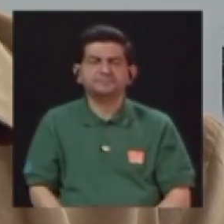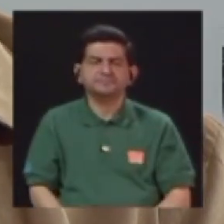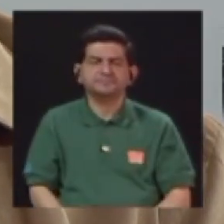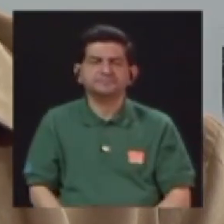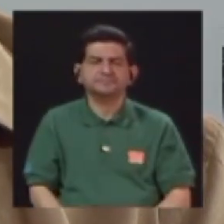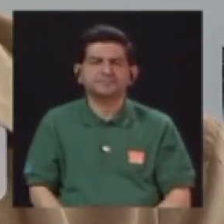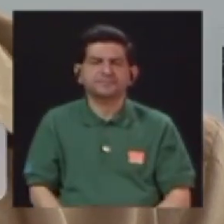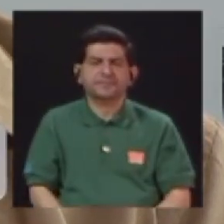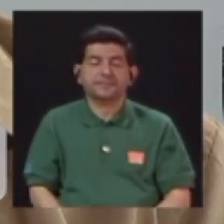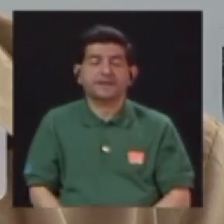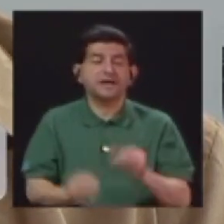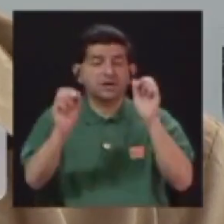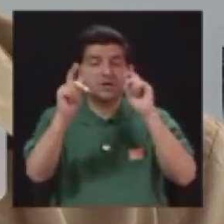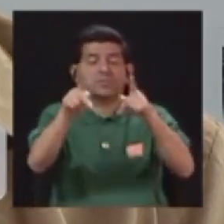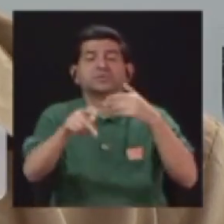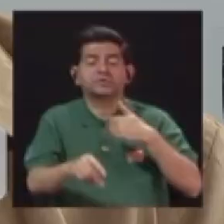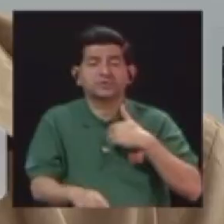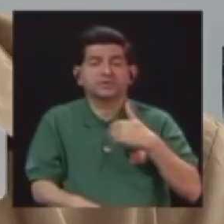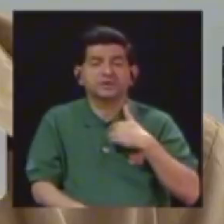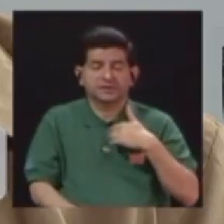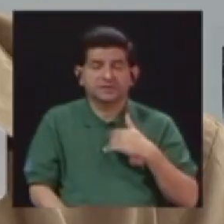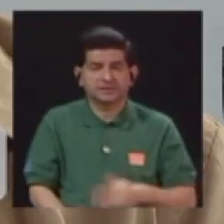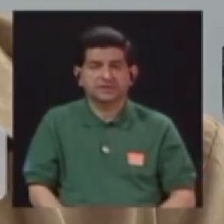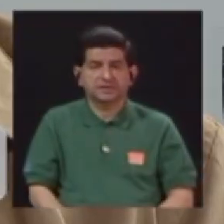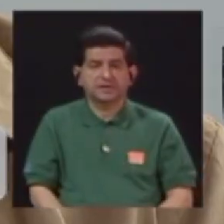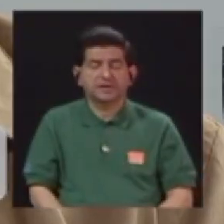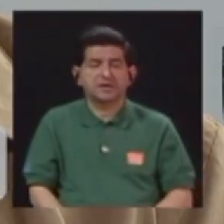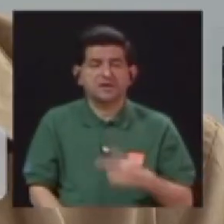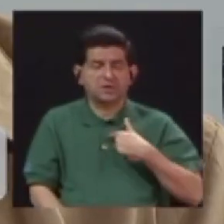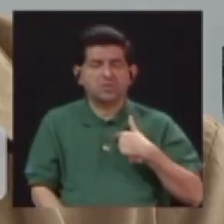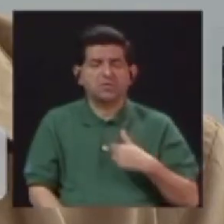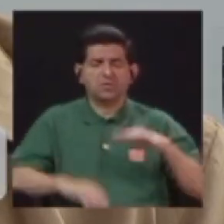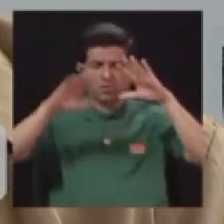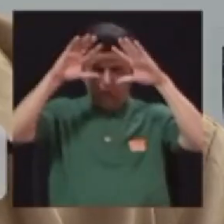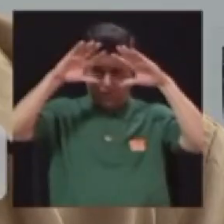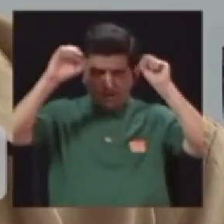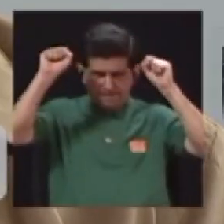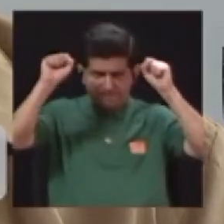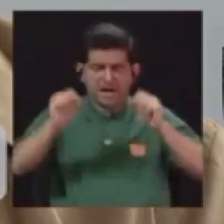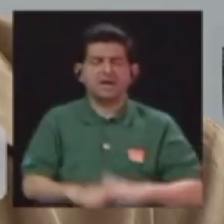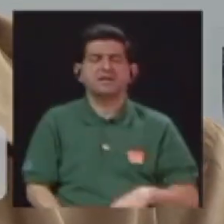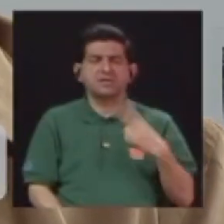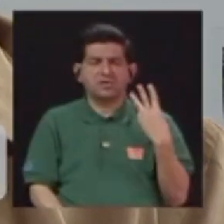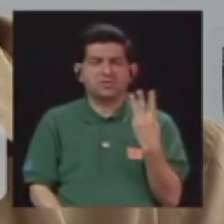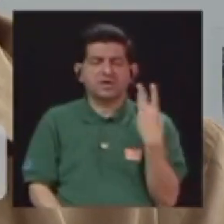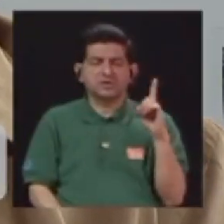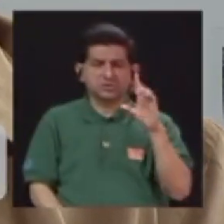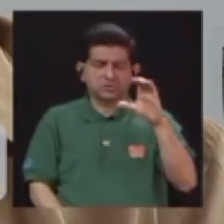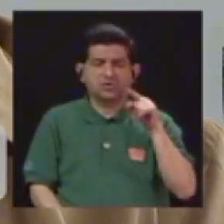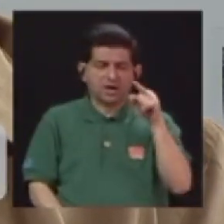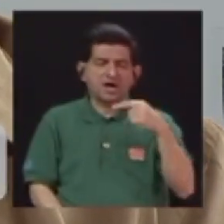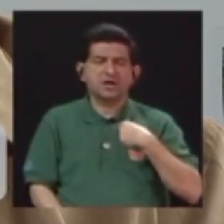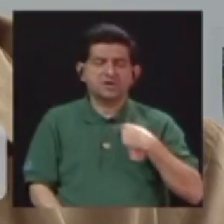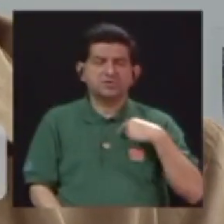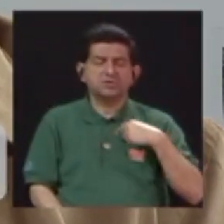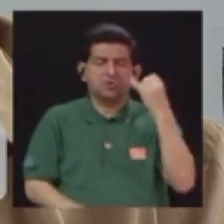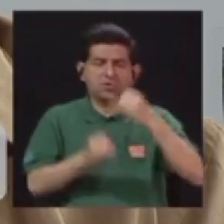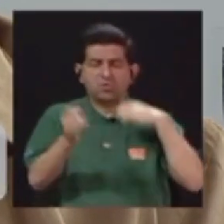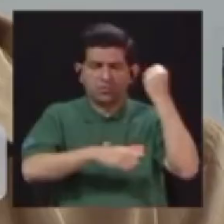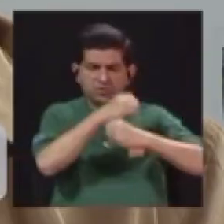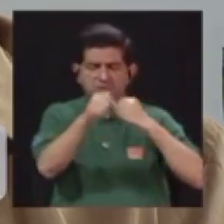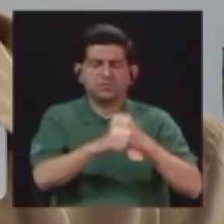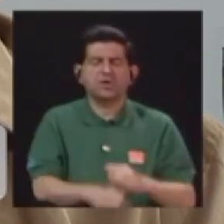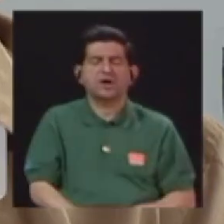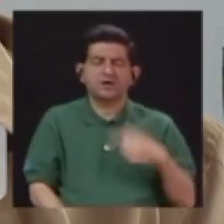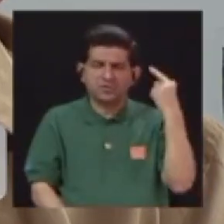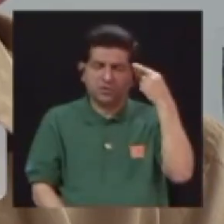y se ofreció la posibilidad de ir de embajador en Washington y hacia allá me dirigí y estuve allá durante el último año del gobierno de don Luis